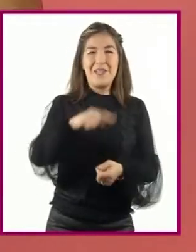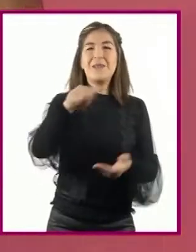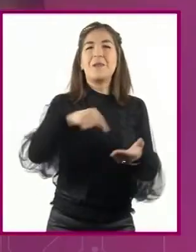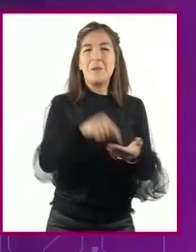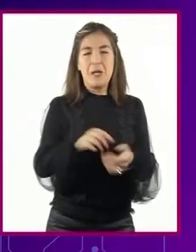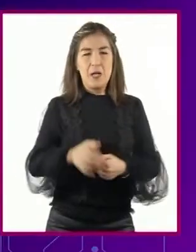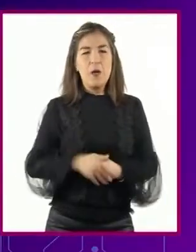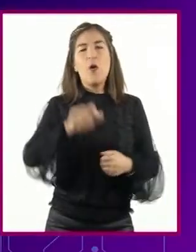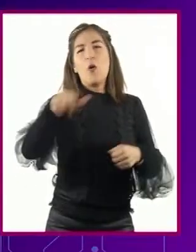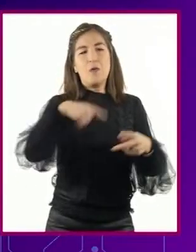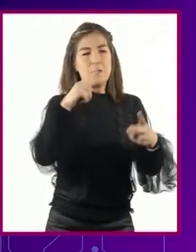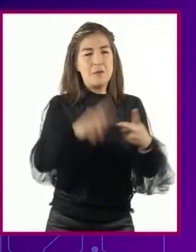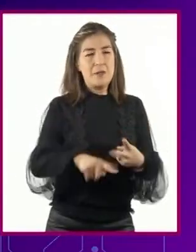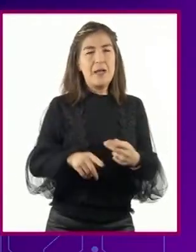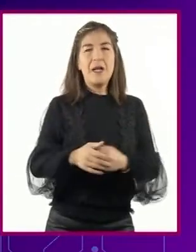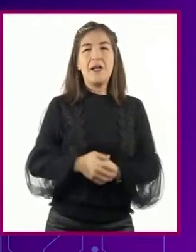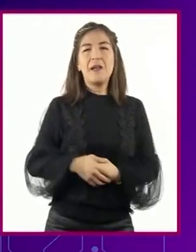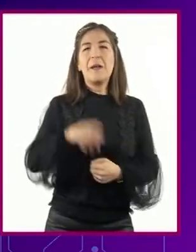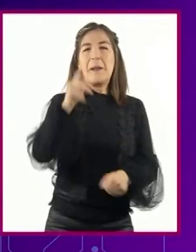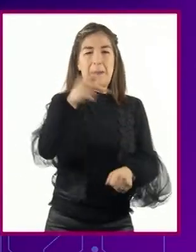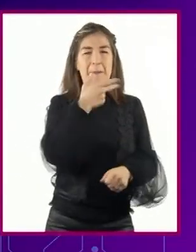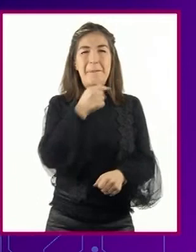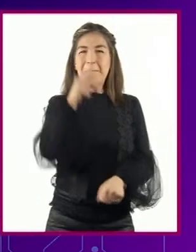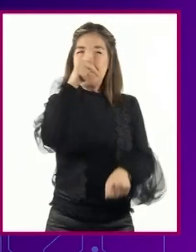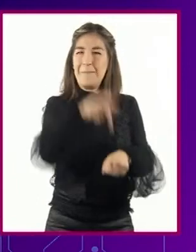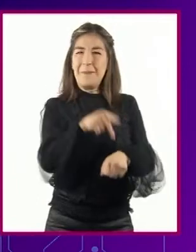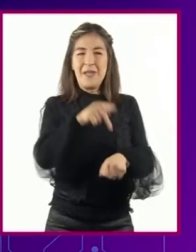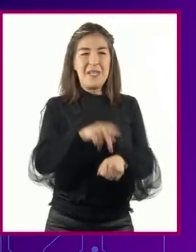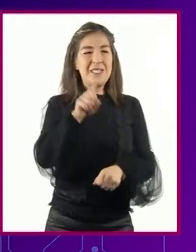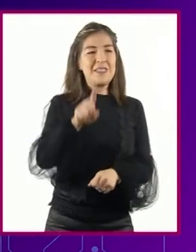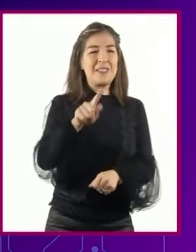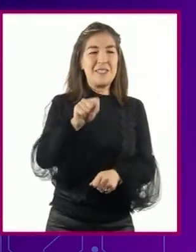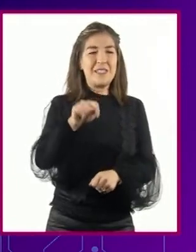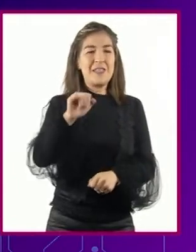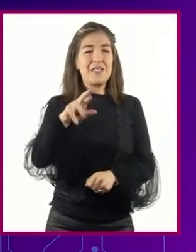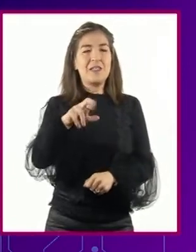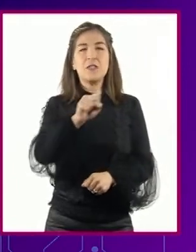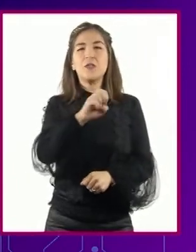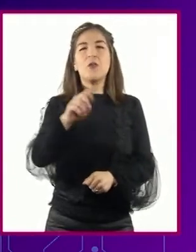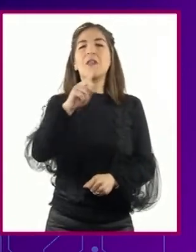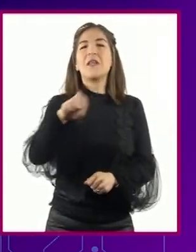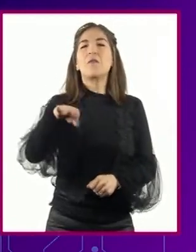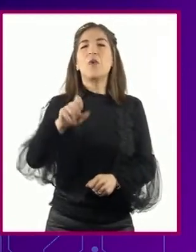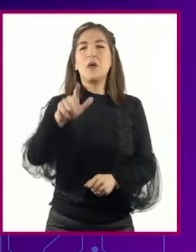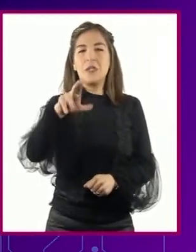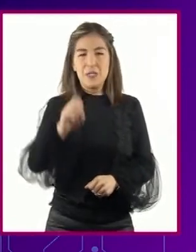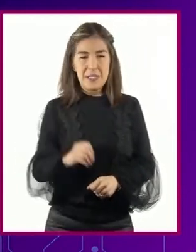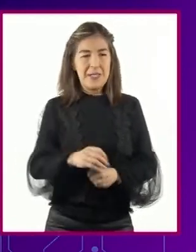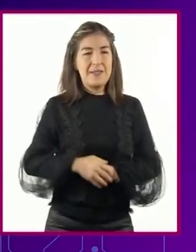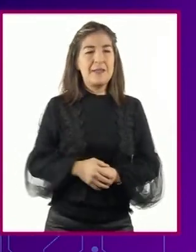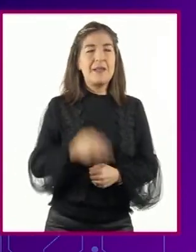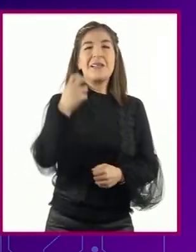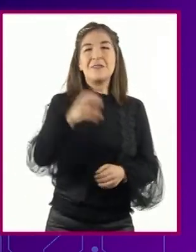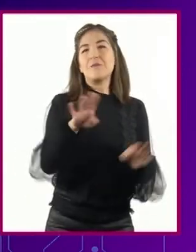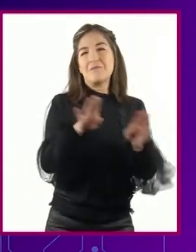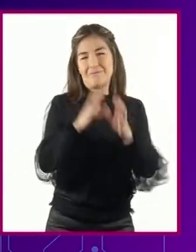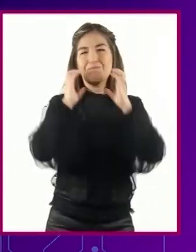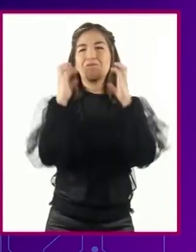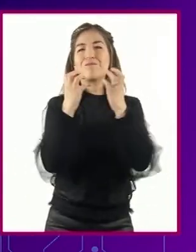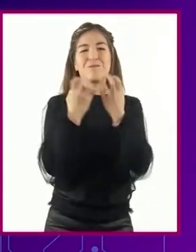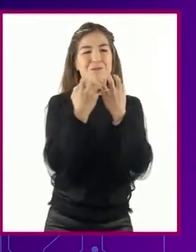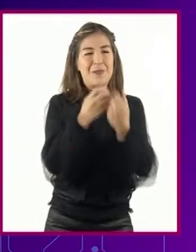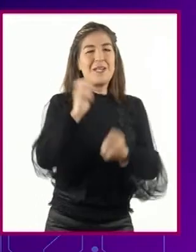el convidado de piedra de Tirso de Molina, el ingenioso hidalgo Don Quijote de la